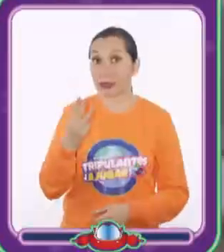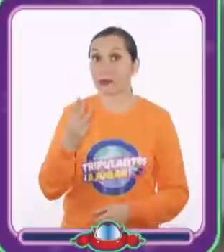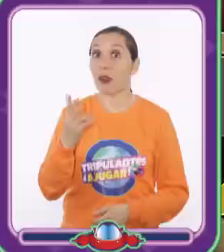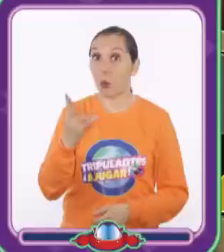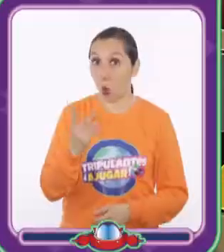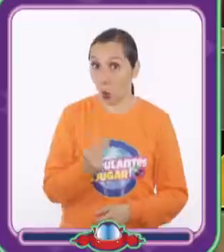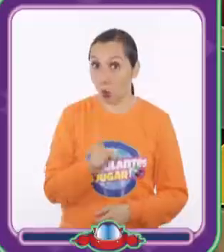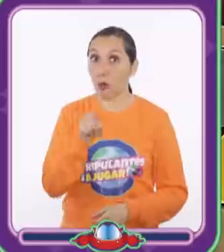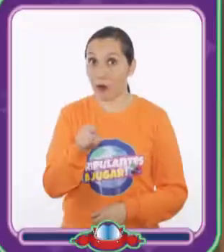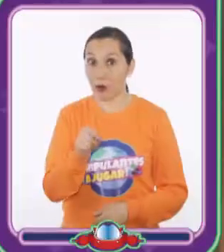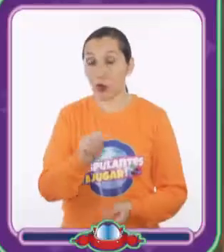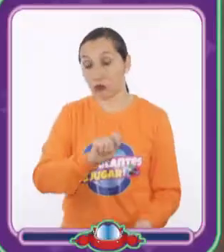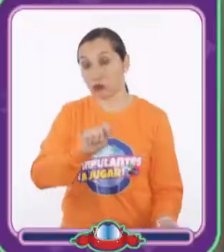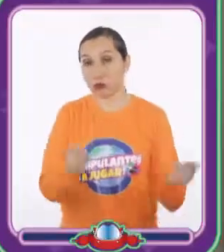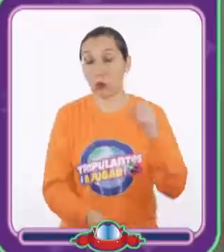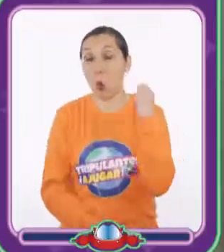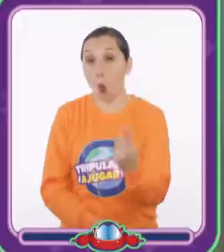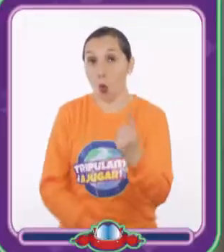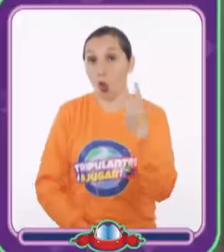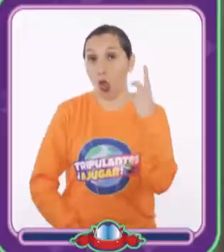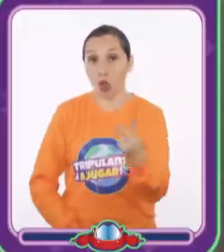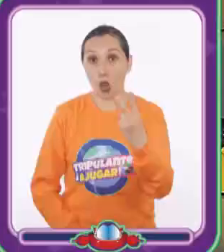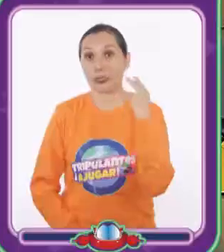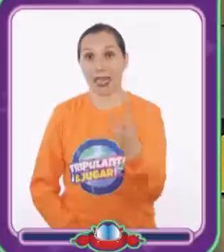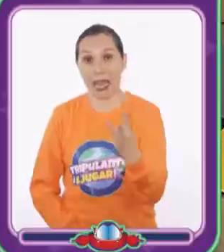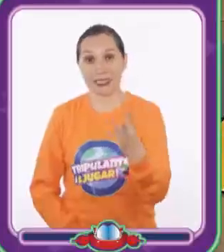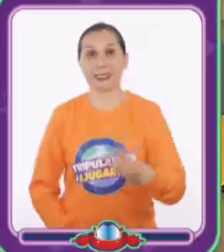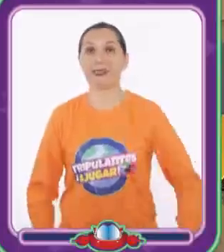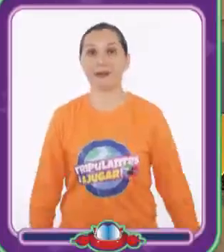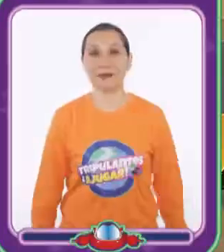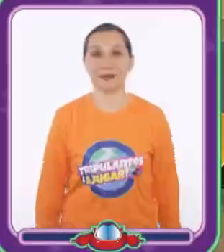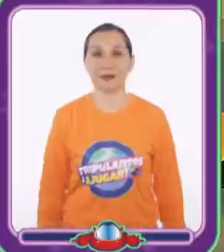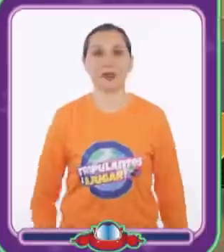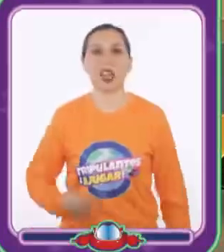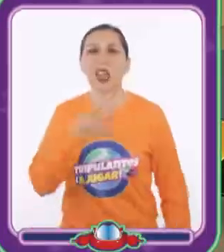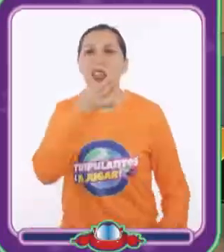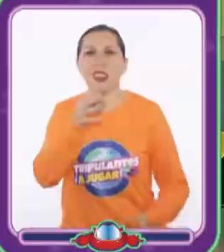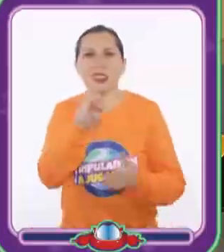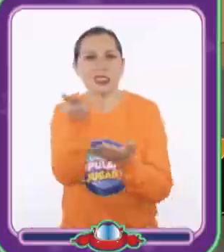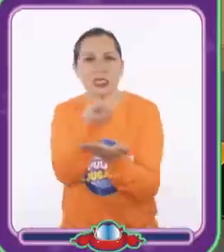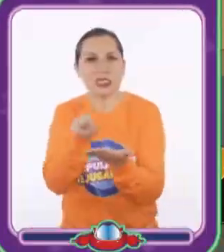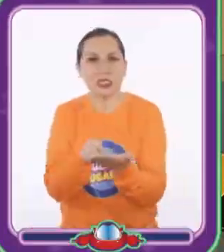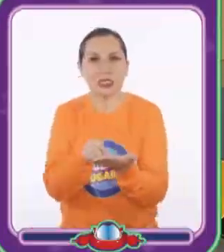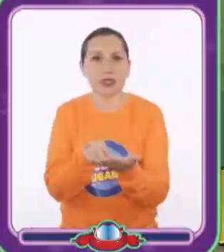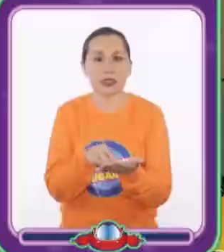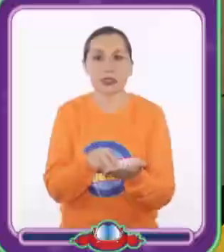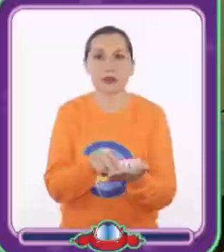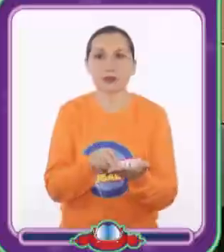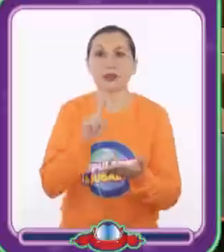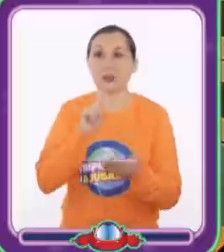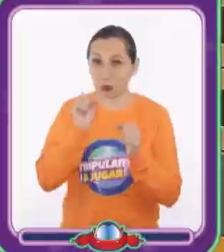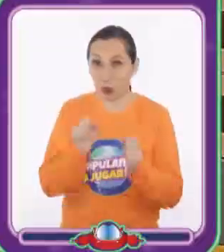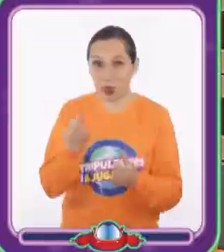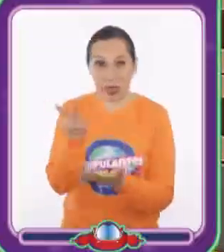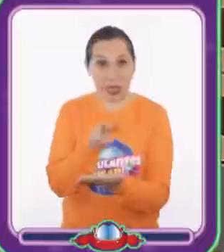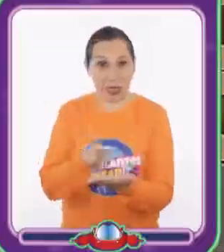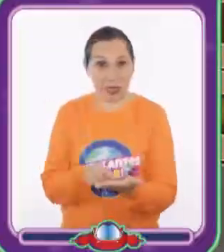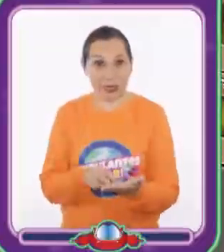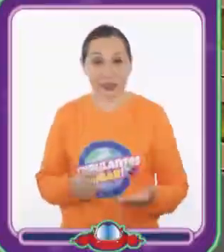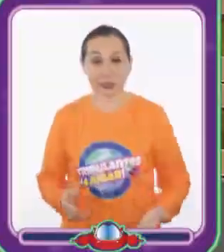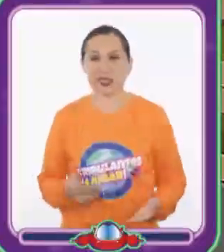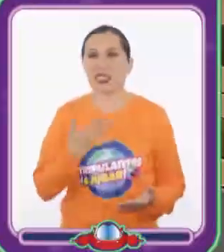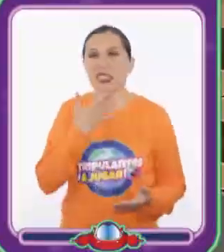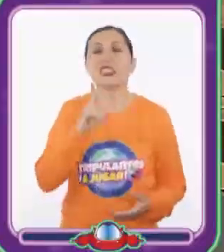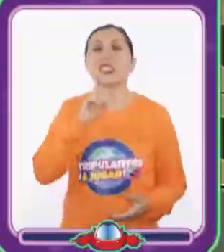cuenta de tres, todos juntos lo damos vuelta. ¿Les parece? Sí. Uno, dos, tres. ¿Qué dice abajo? A ver, ¿alguien lo podrá